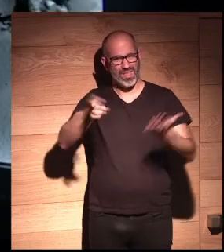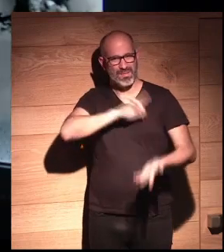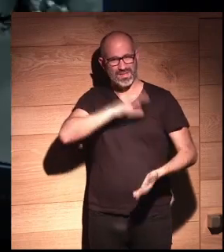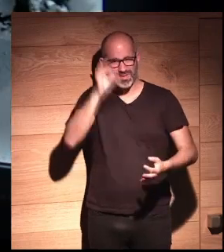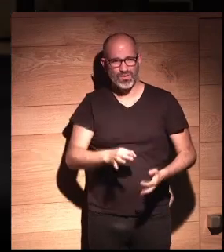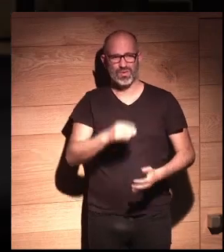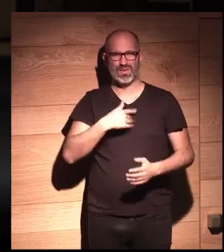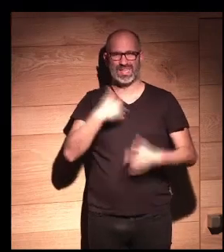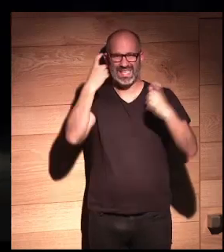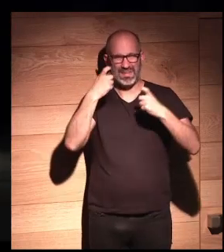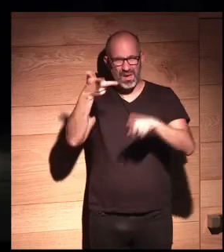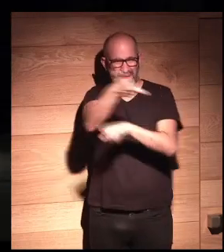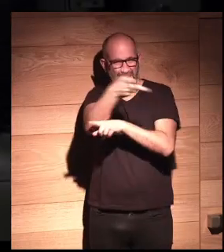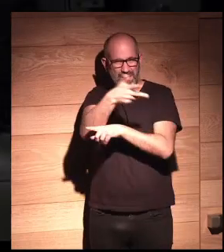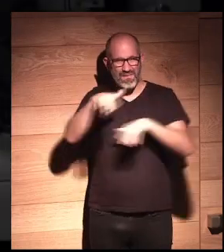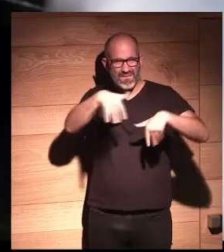¿Intentaba grabar un fantasma?